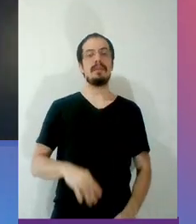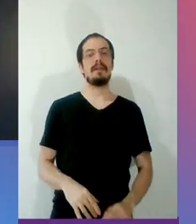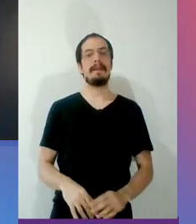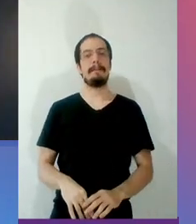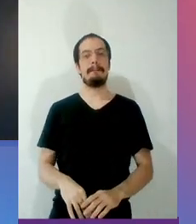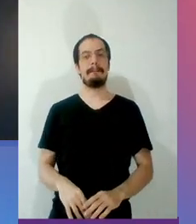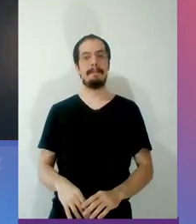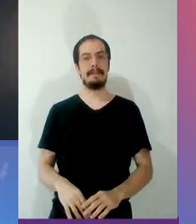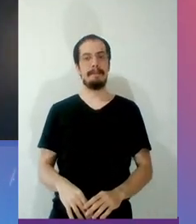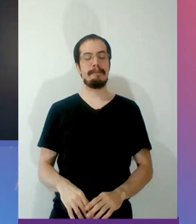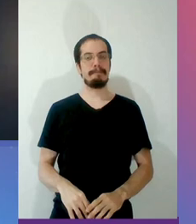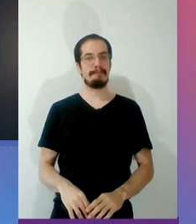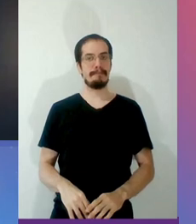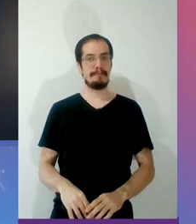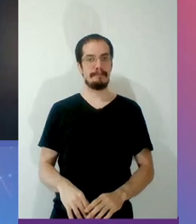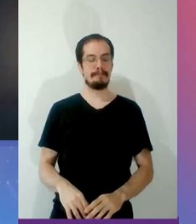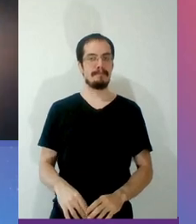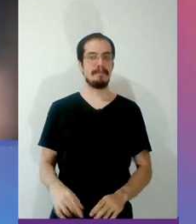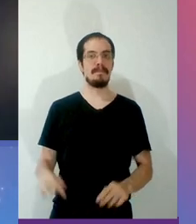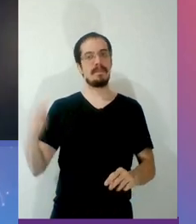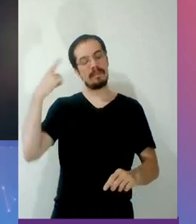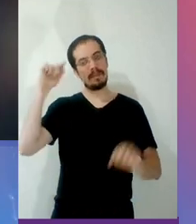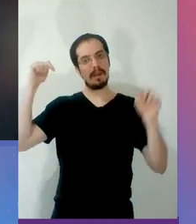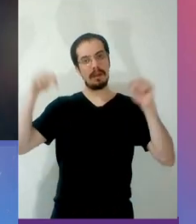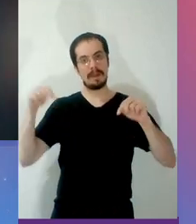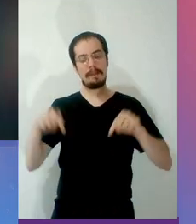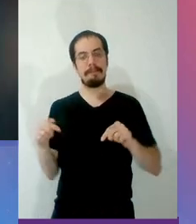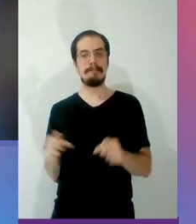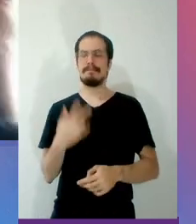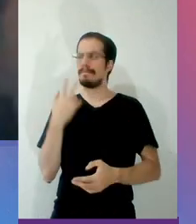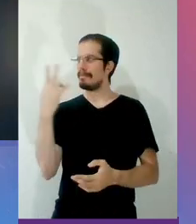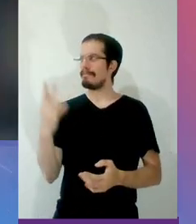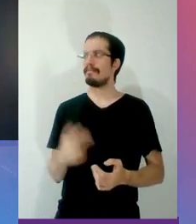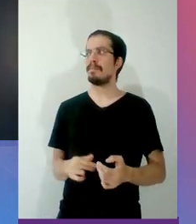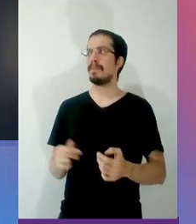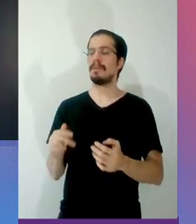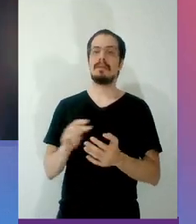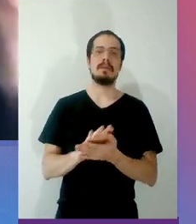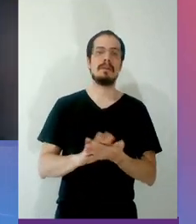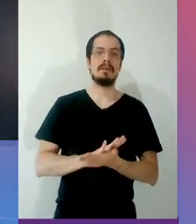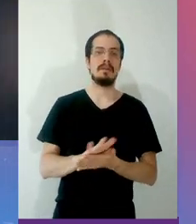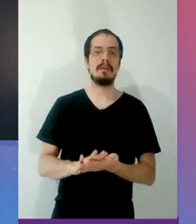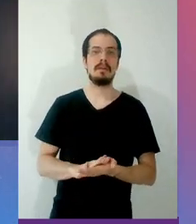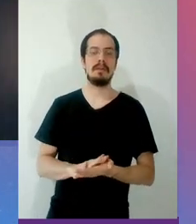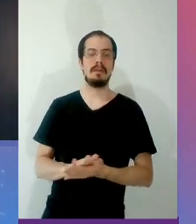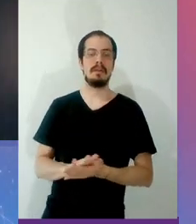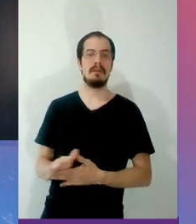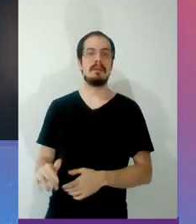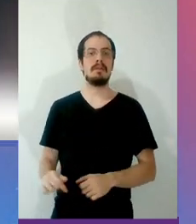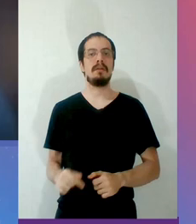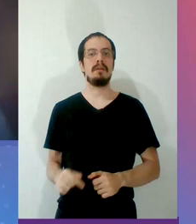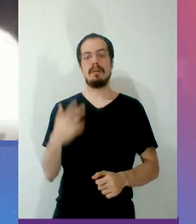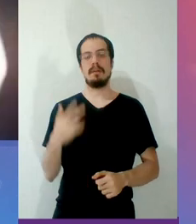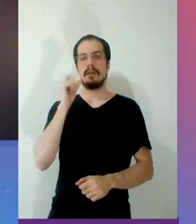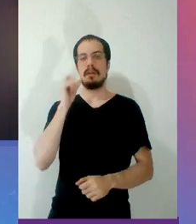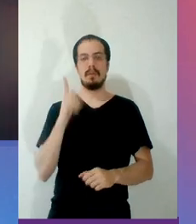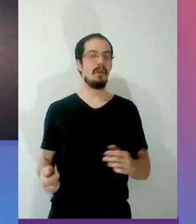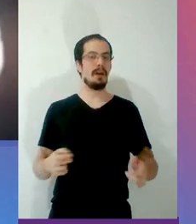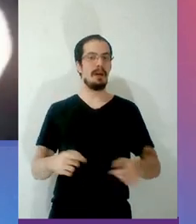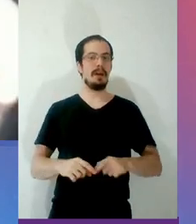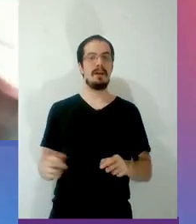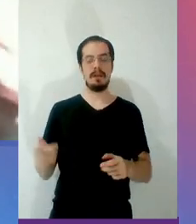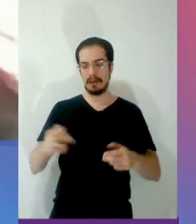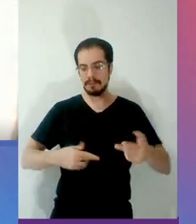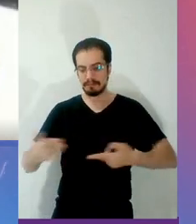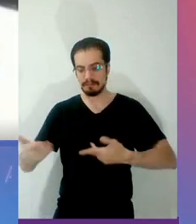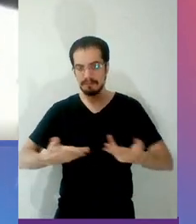Entonces, en el fondo, si pienso y pongo, por ejemplo, hay una evaluación que se hace a los 2 meses, que es el protocolo neurosensorial, en que el niño que